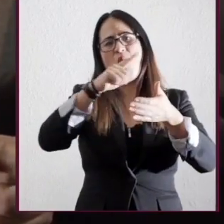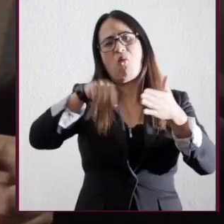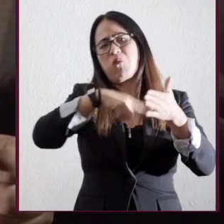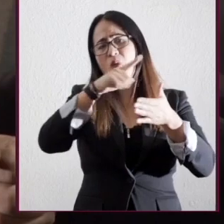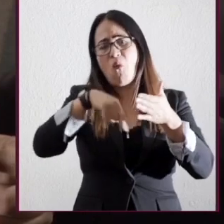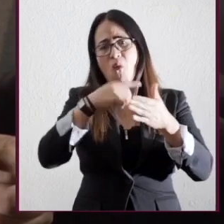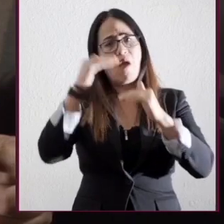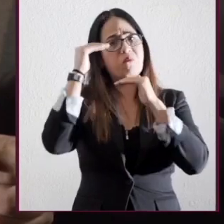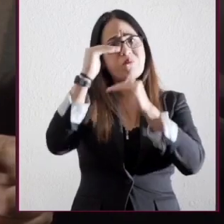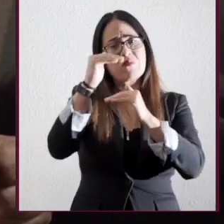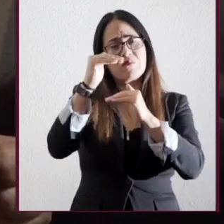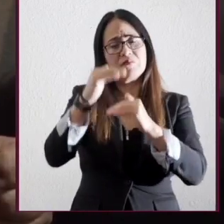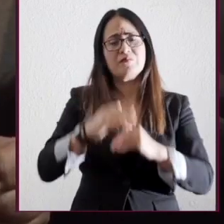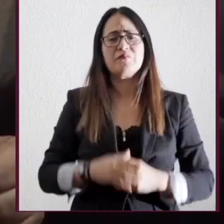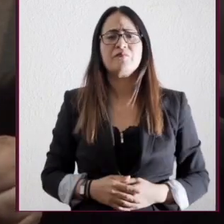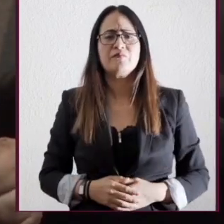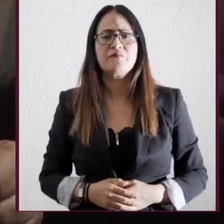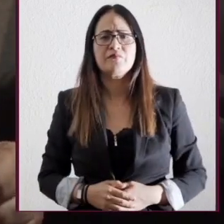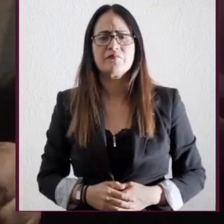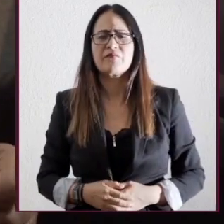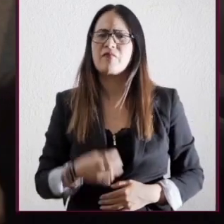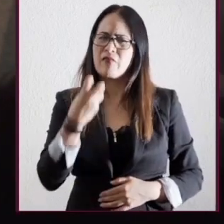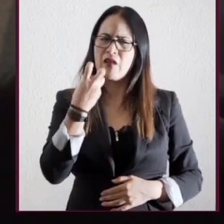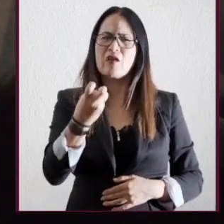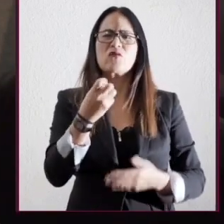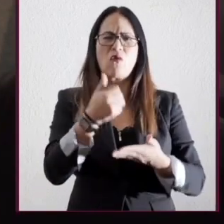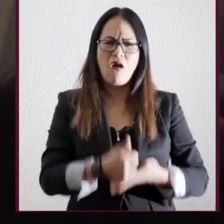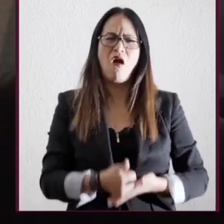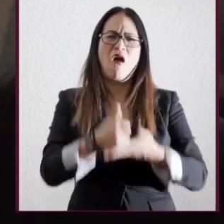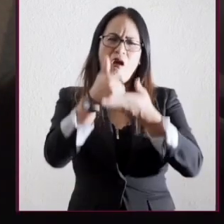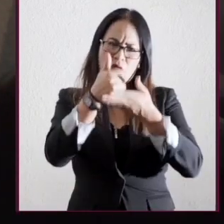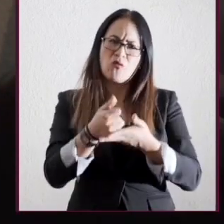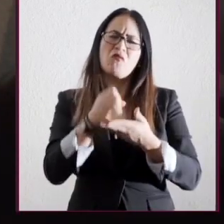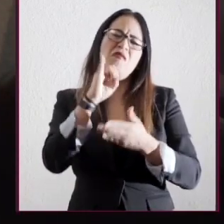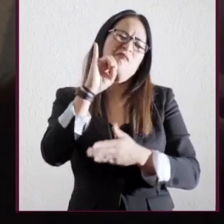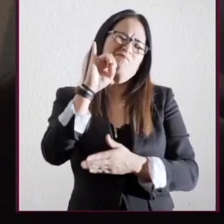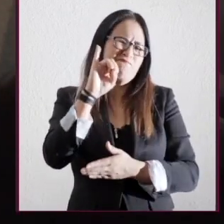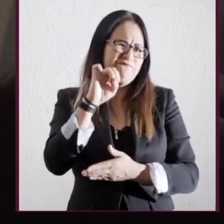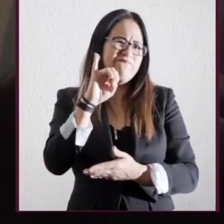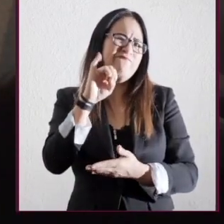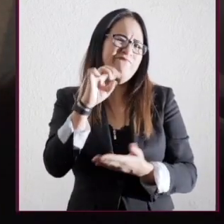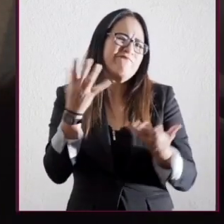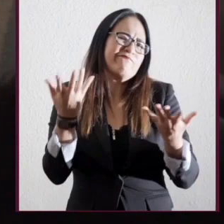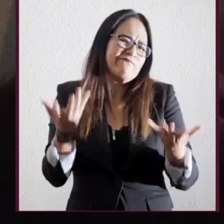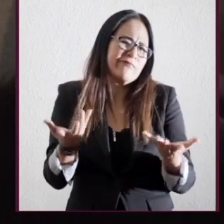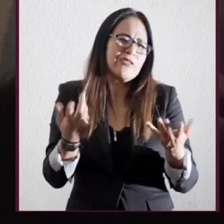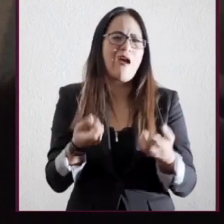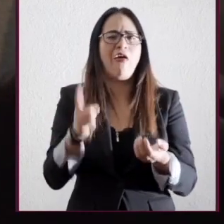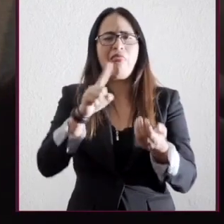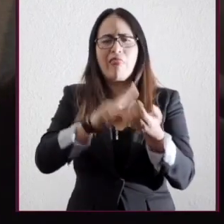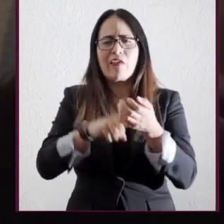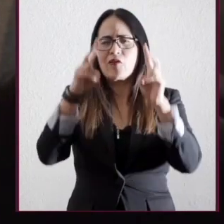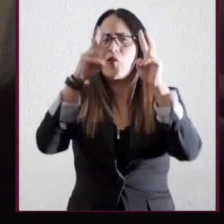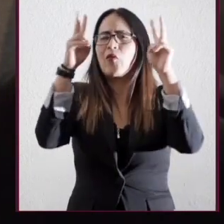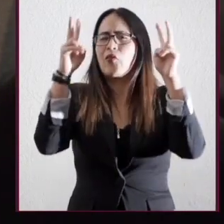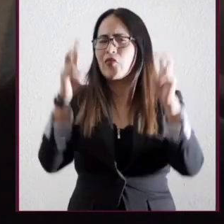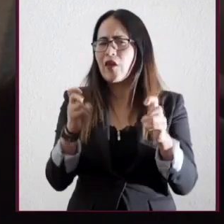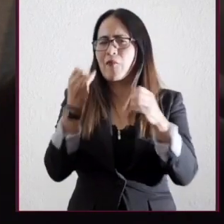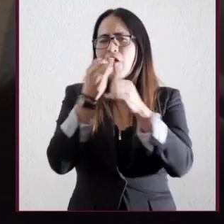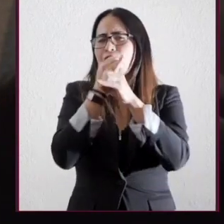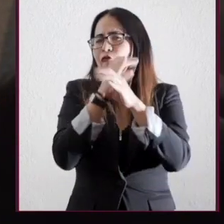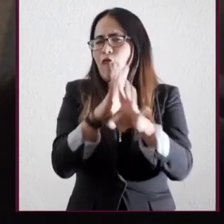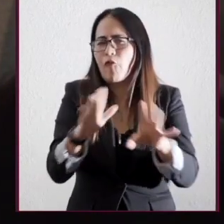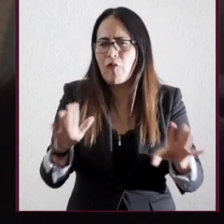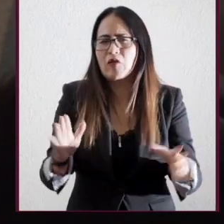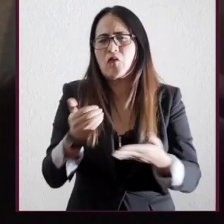los usuarios puedan verlos. Esto funciona solamente con ciertos tipos de contenido muy